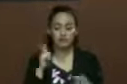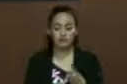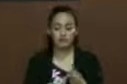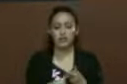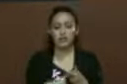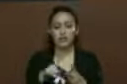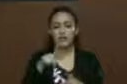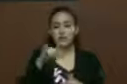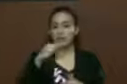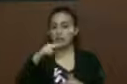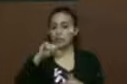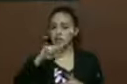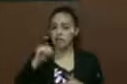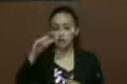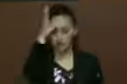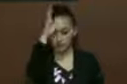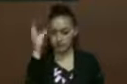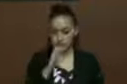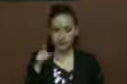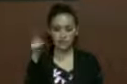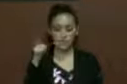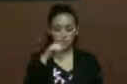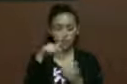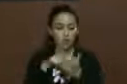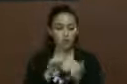en Chicago, que es donde más